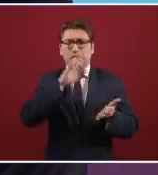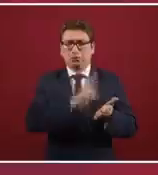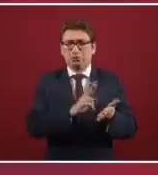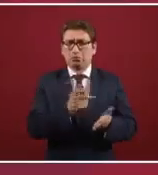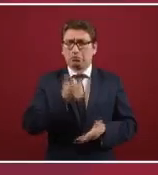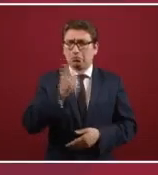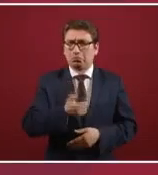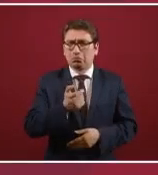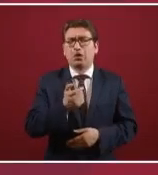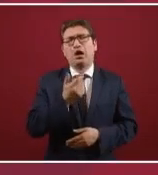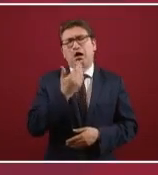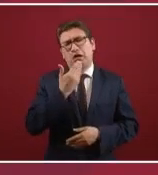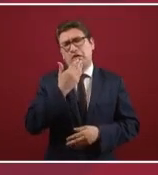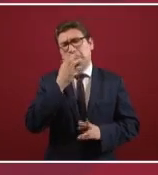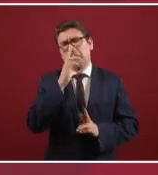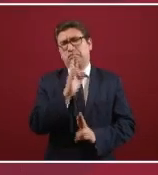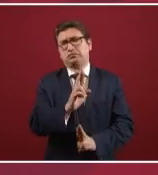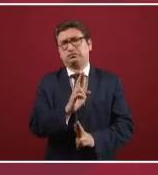respeto